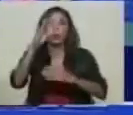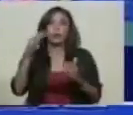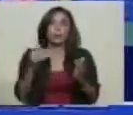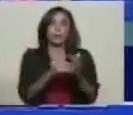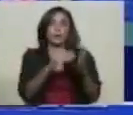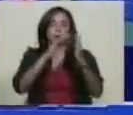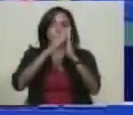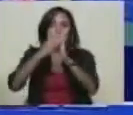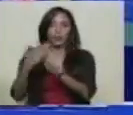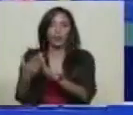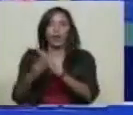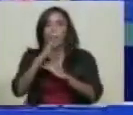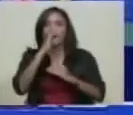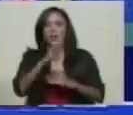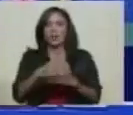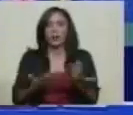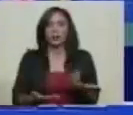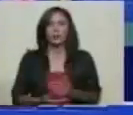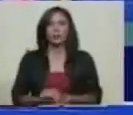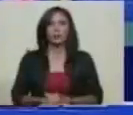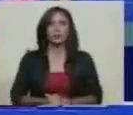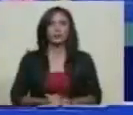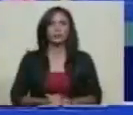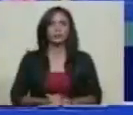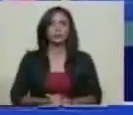4.000. En Marina.